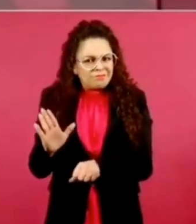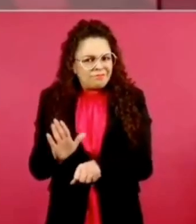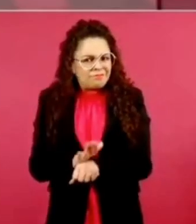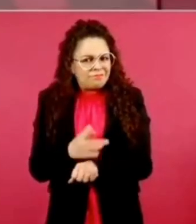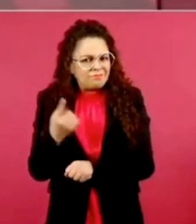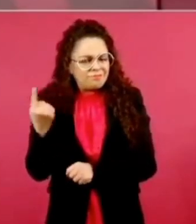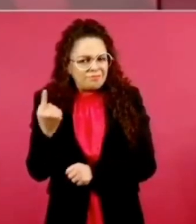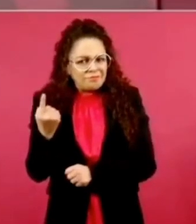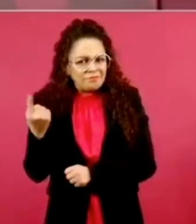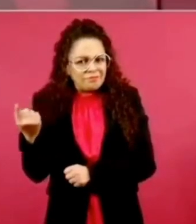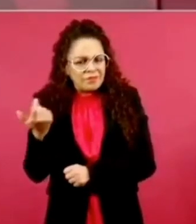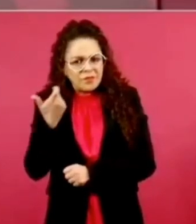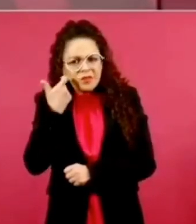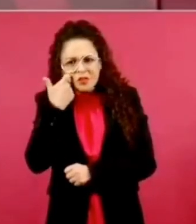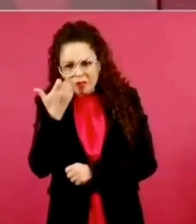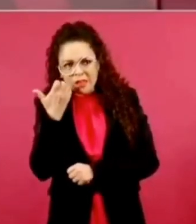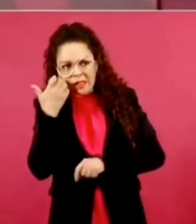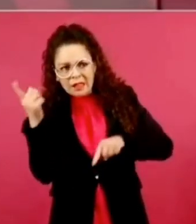oposición?